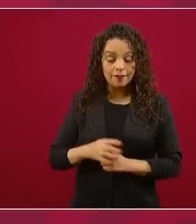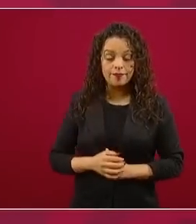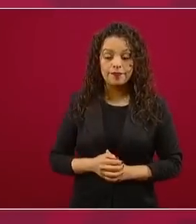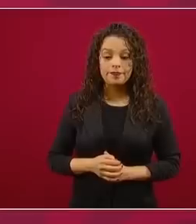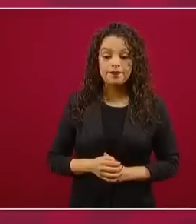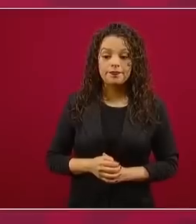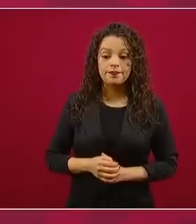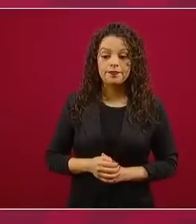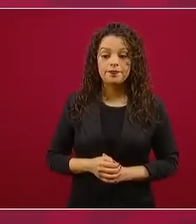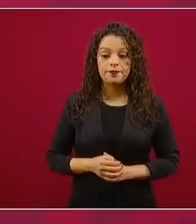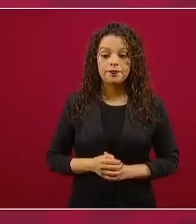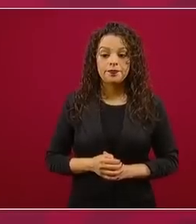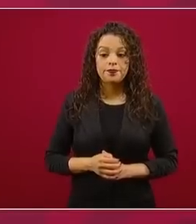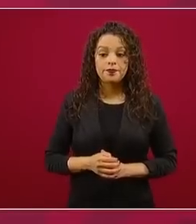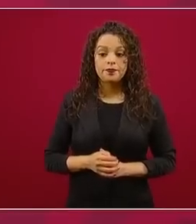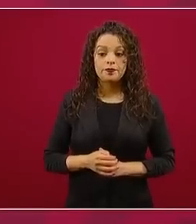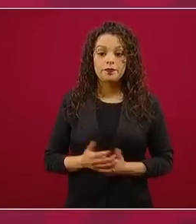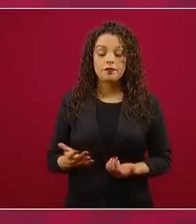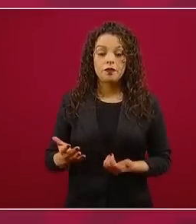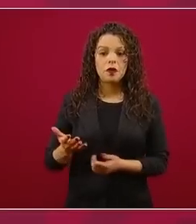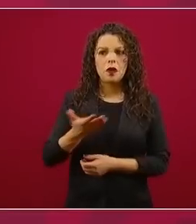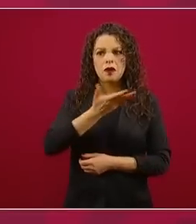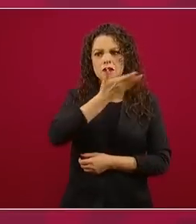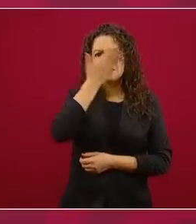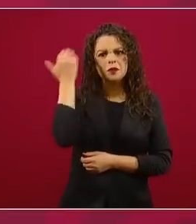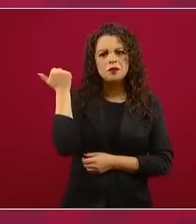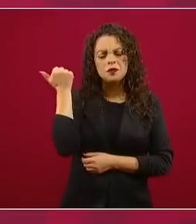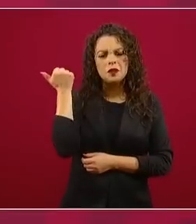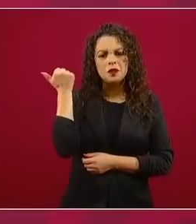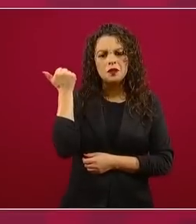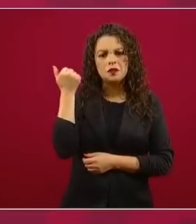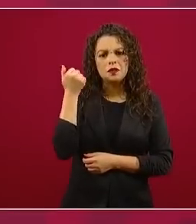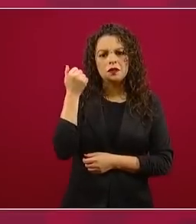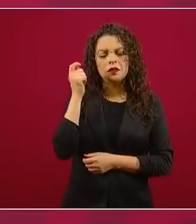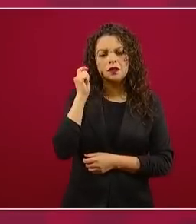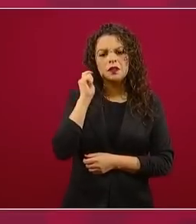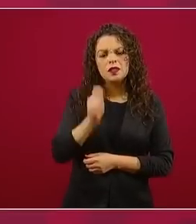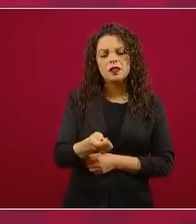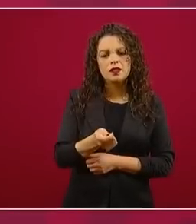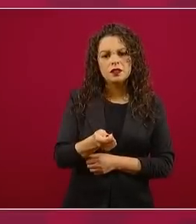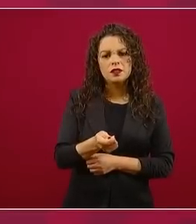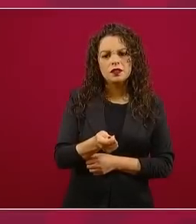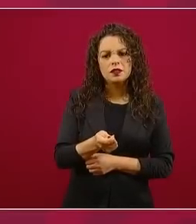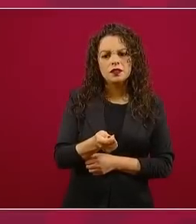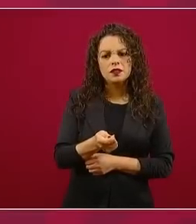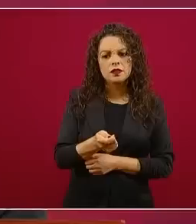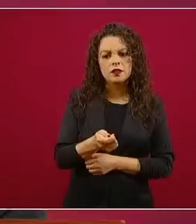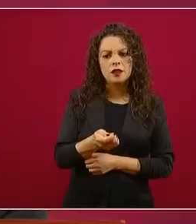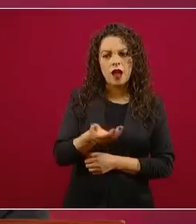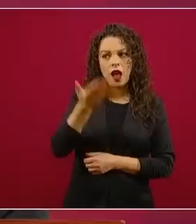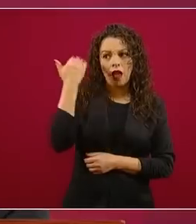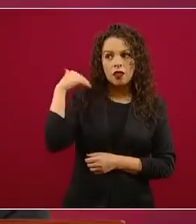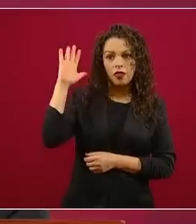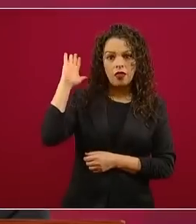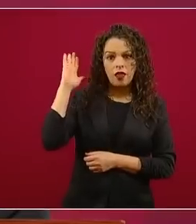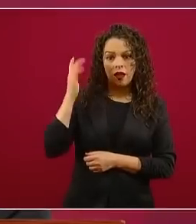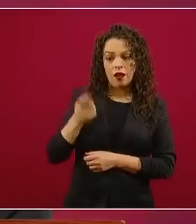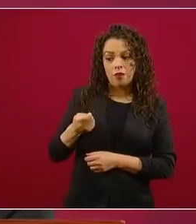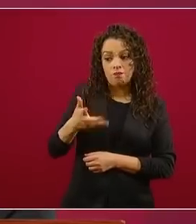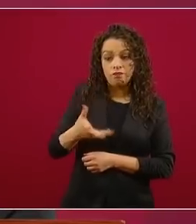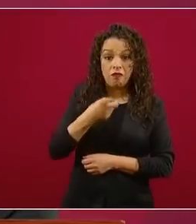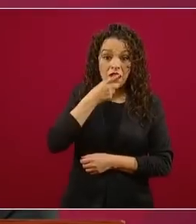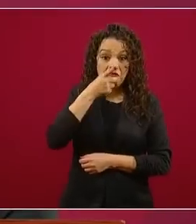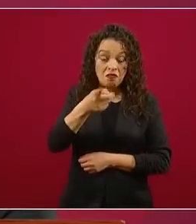se desconoce lo que se llamó, entre comillas,